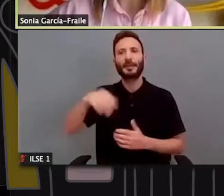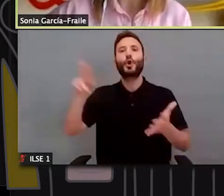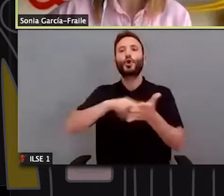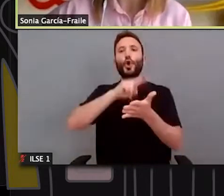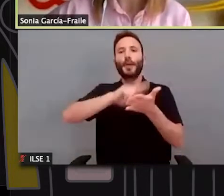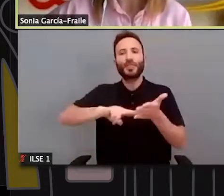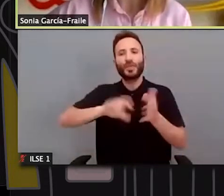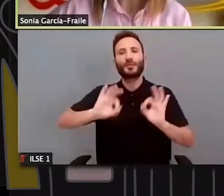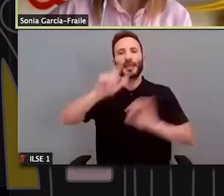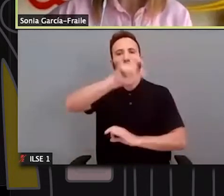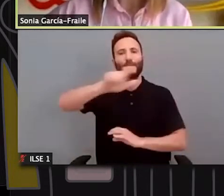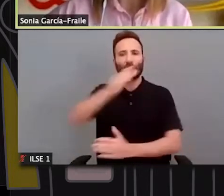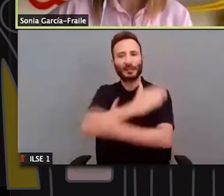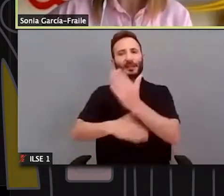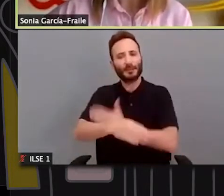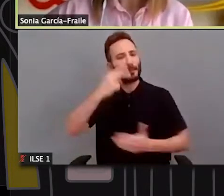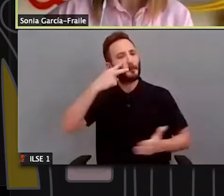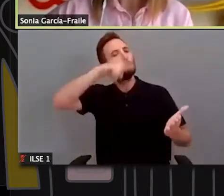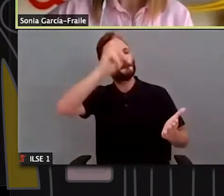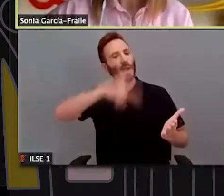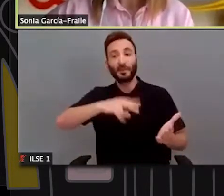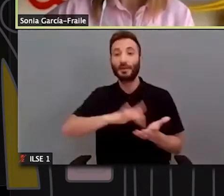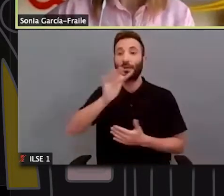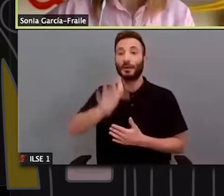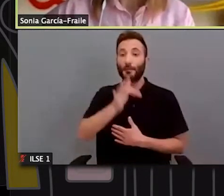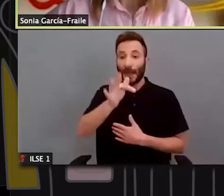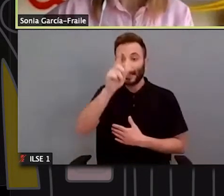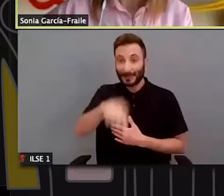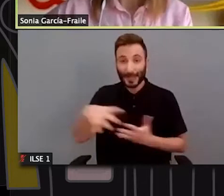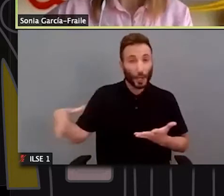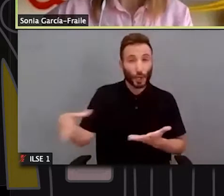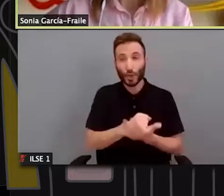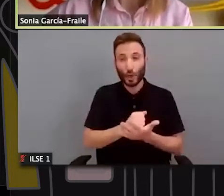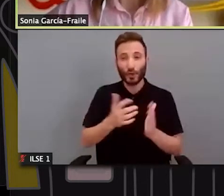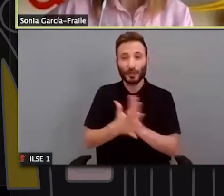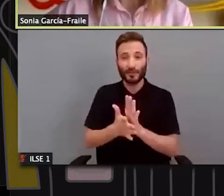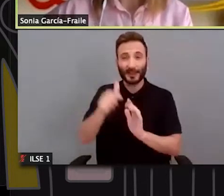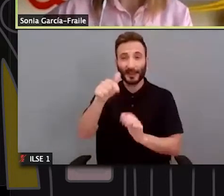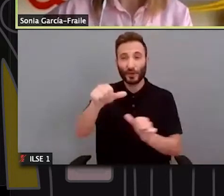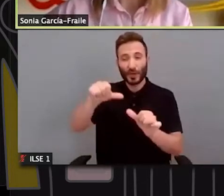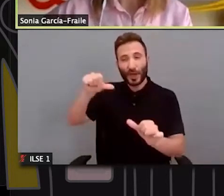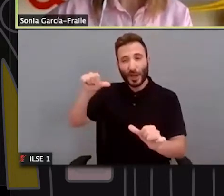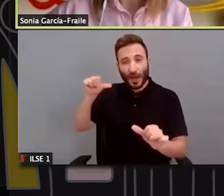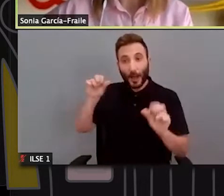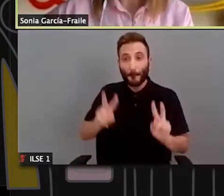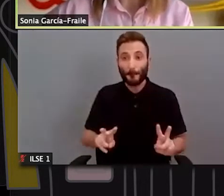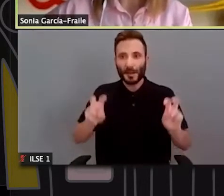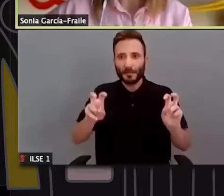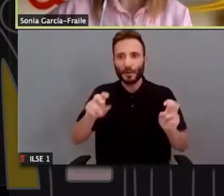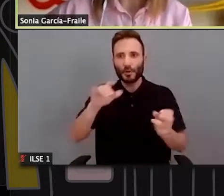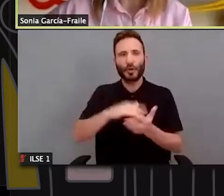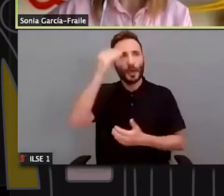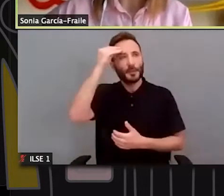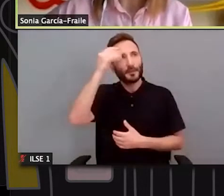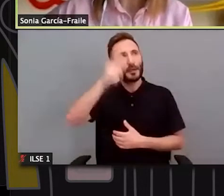con Discapacidad. Sin embargo, como todo, esto no ha venido dado de serie. Al principio, a nadie se le ocurrió que quizá una